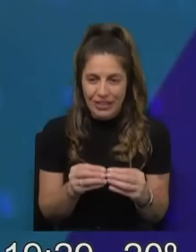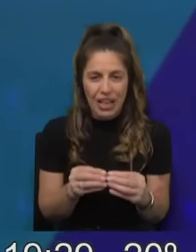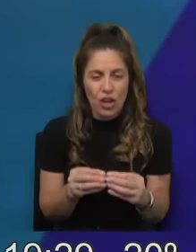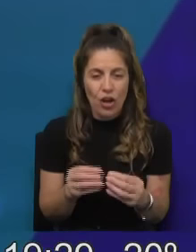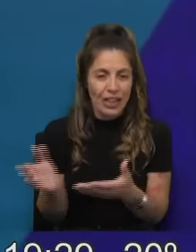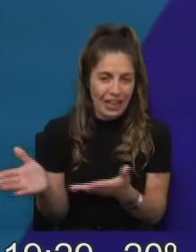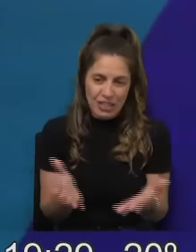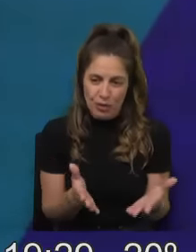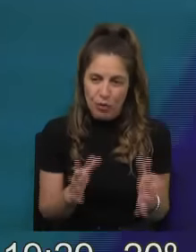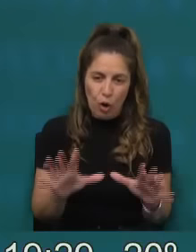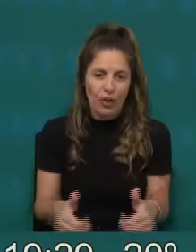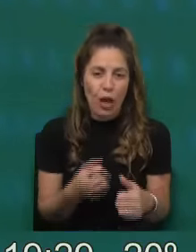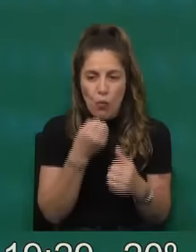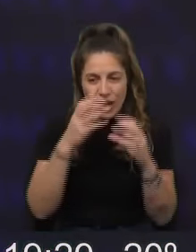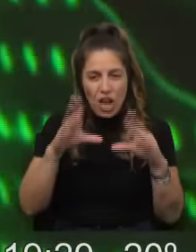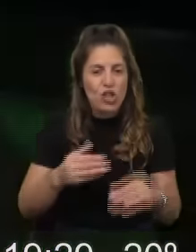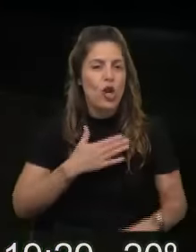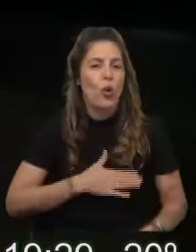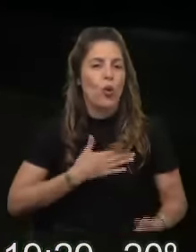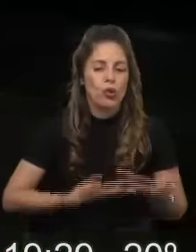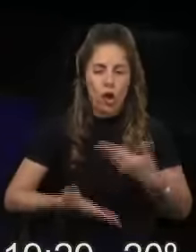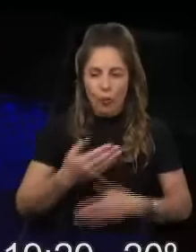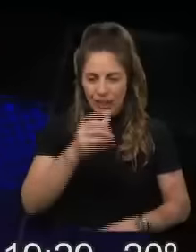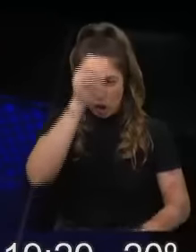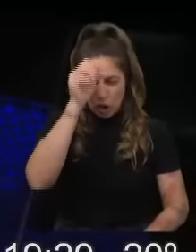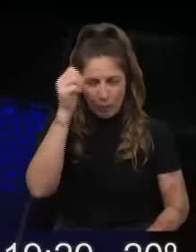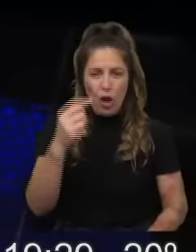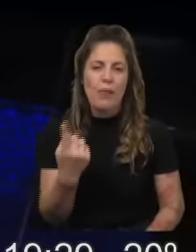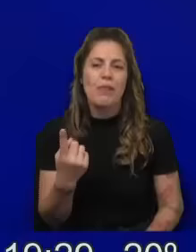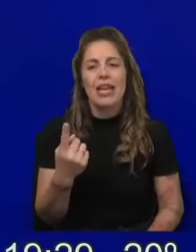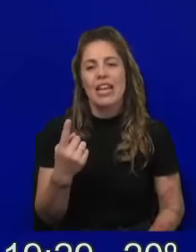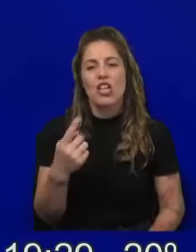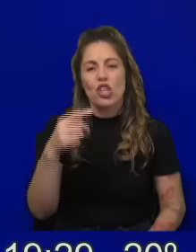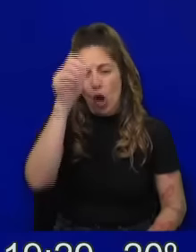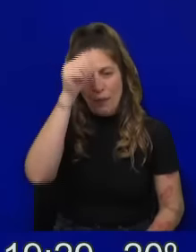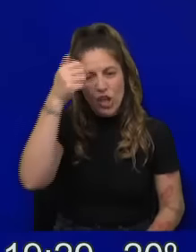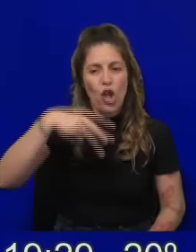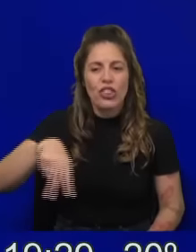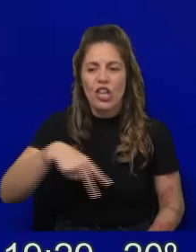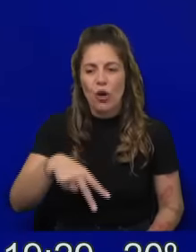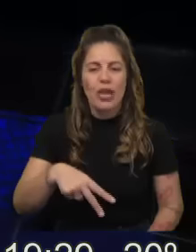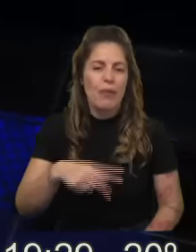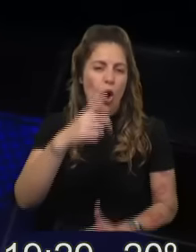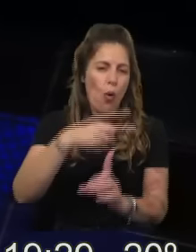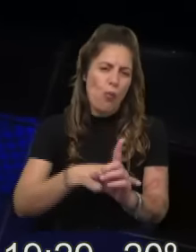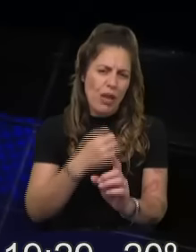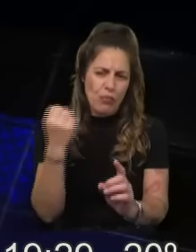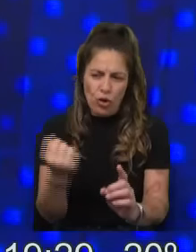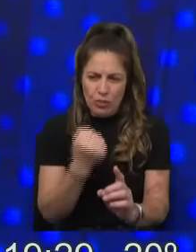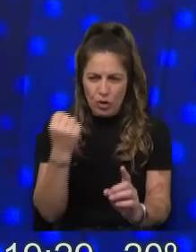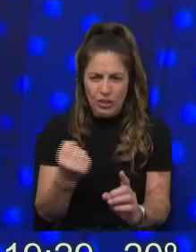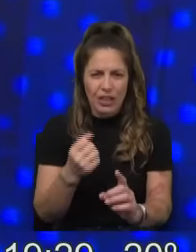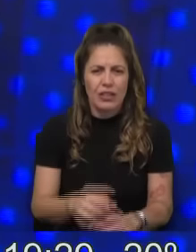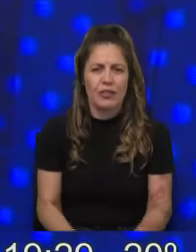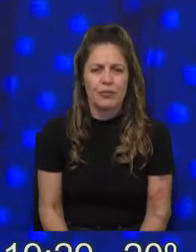¿Qué tal, Fede? ¿Cómo andas? Buenas noches, José. Un gusto compartir. Otro domingo, el 1 de noviembre, mes que nos va a traer muchas definiciones, José. Efectivamente, movidito